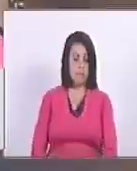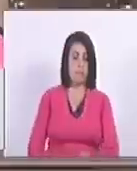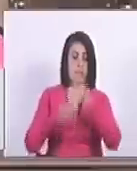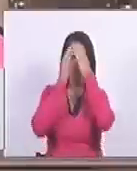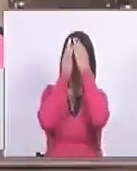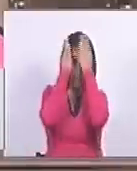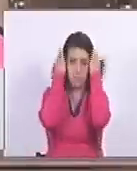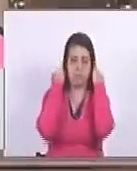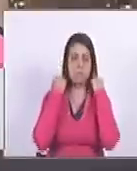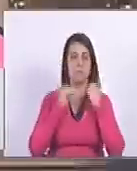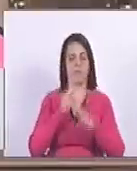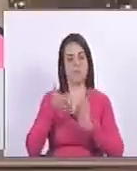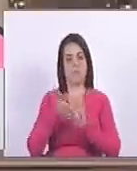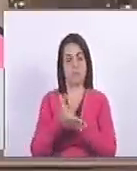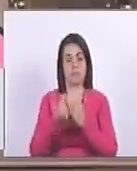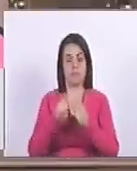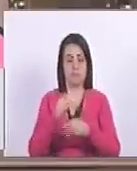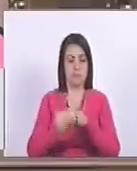2023-2780-RSP sobre las